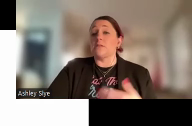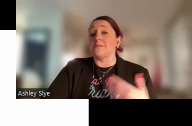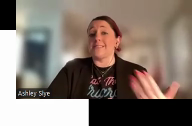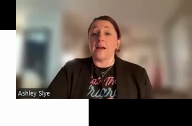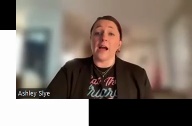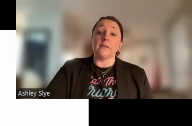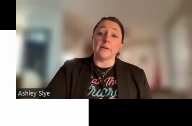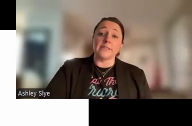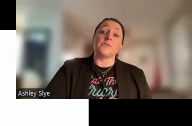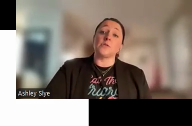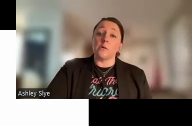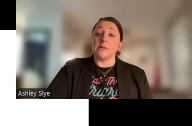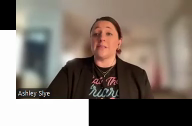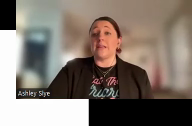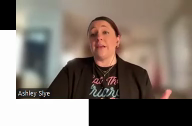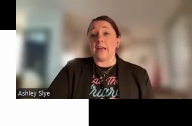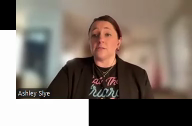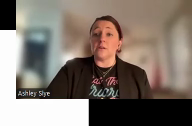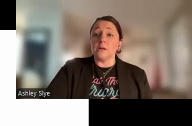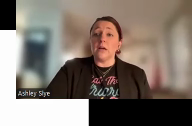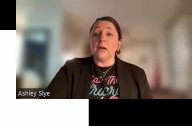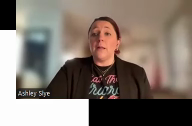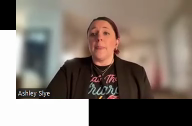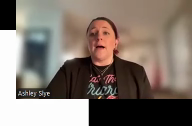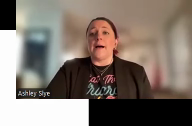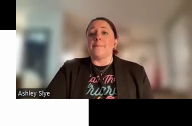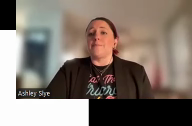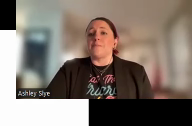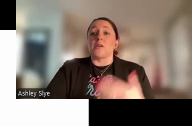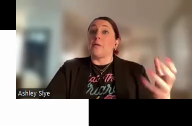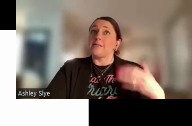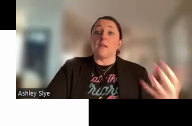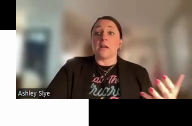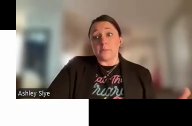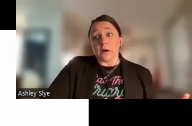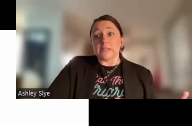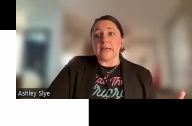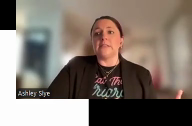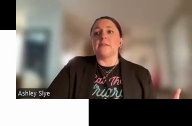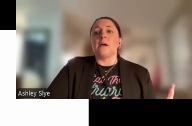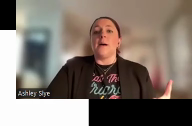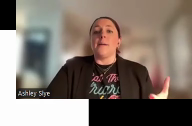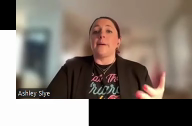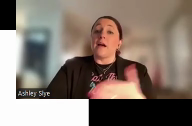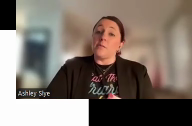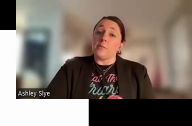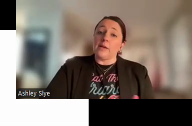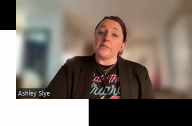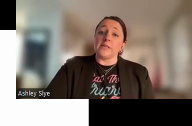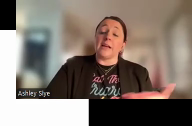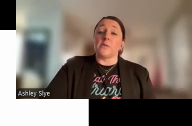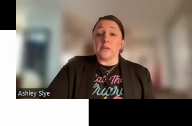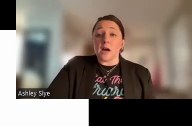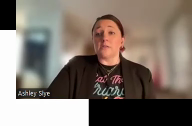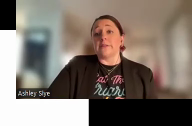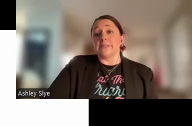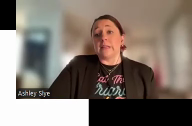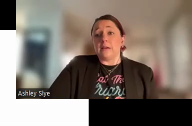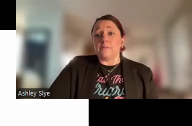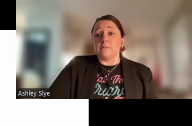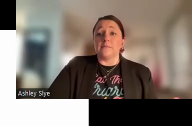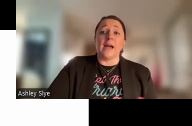Algunos sobrevivientes han estado expuestos a las enfermedades de transmisión sexual, incluido el VIH, y tienen índices altos